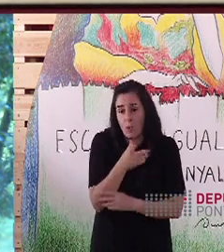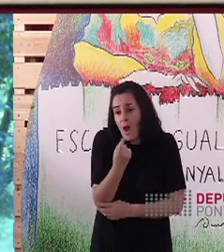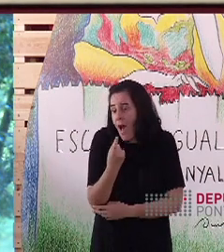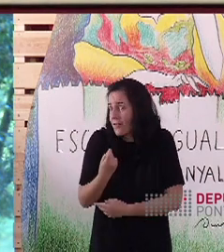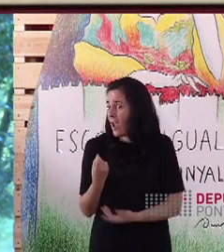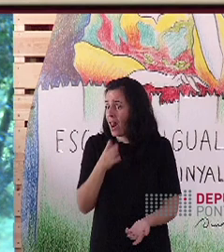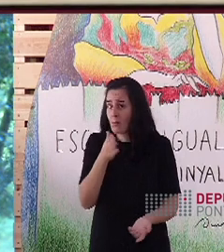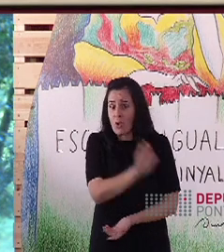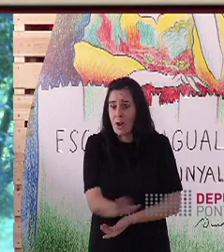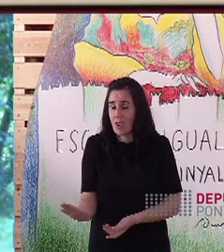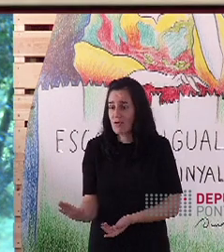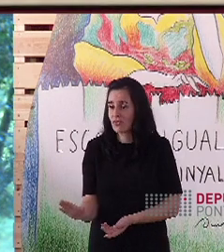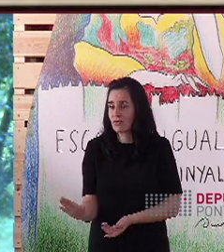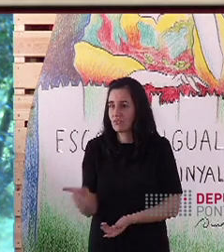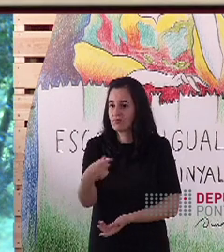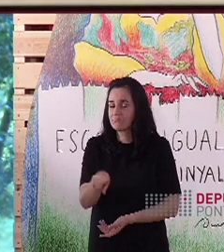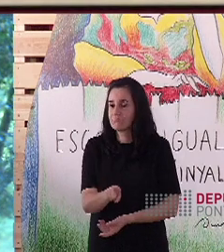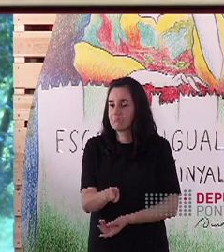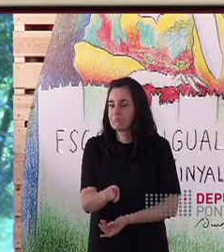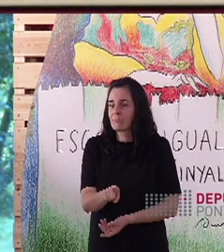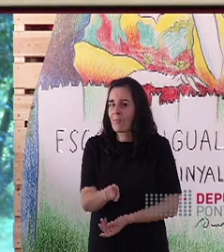son niños que tienen